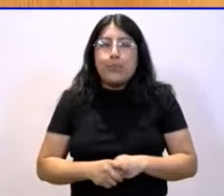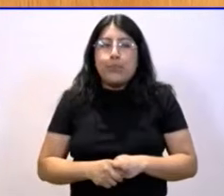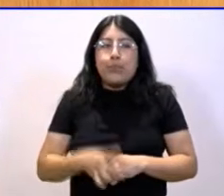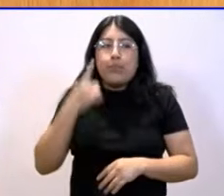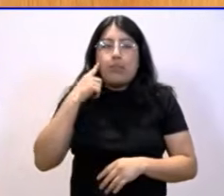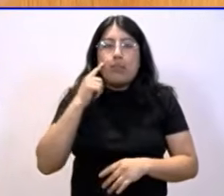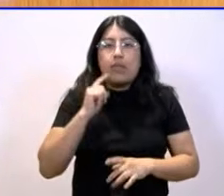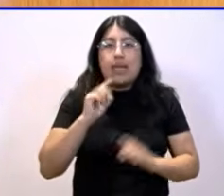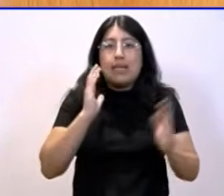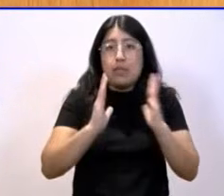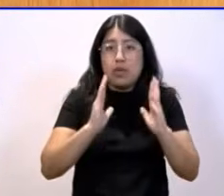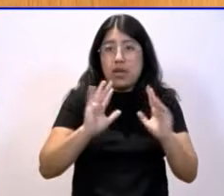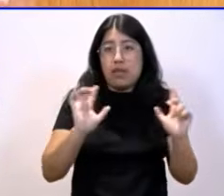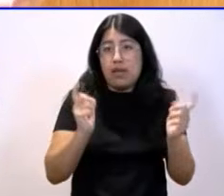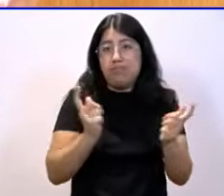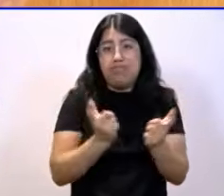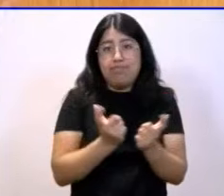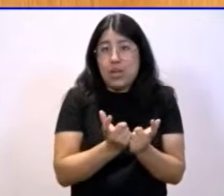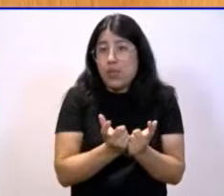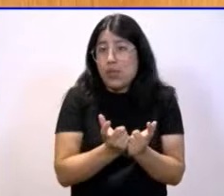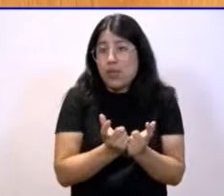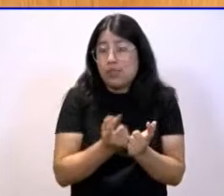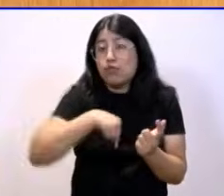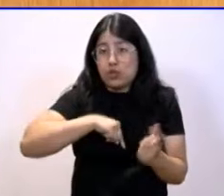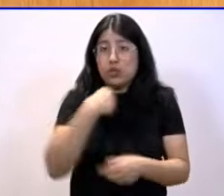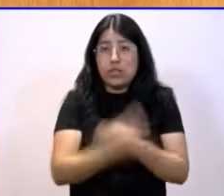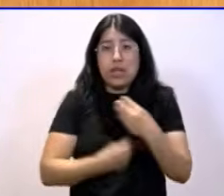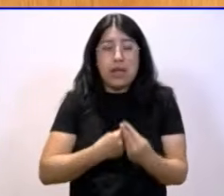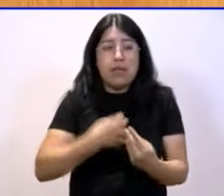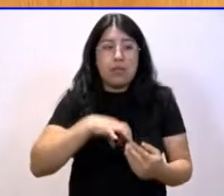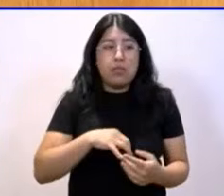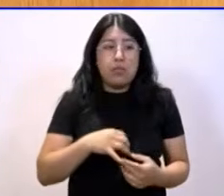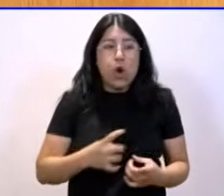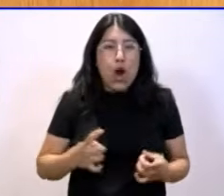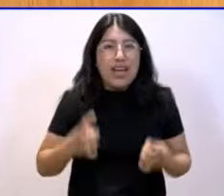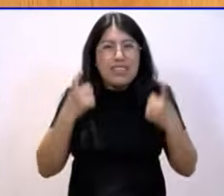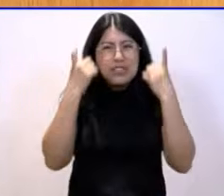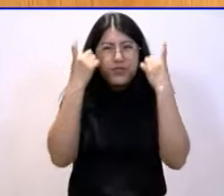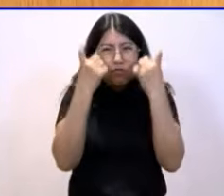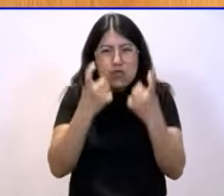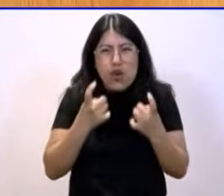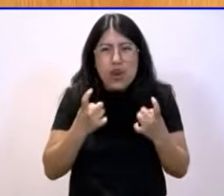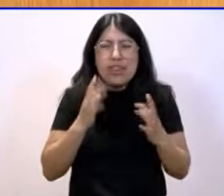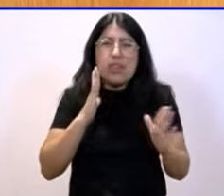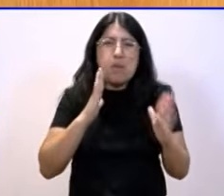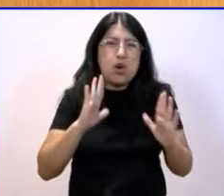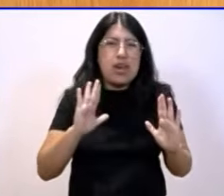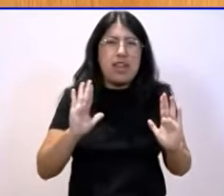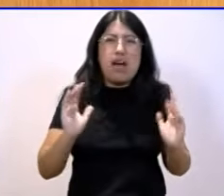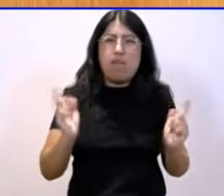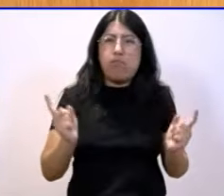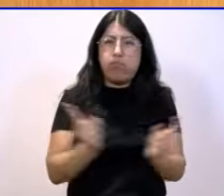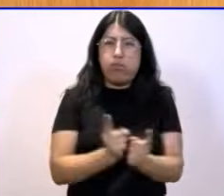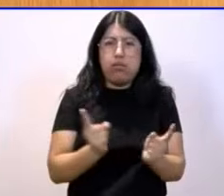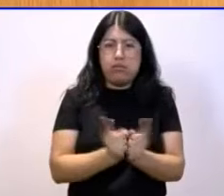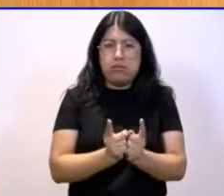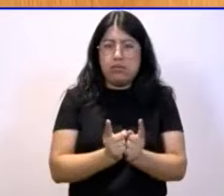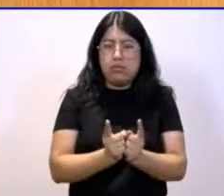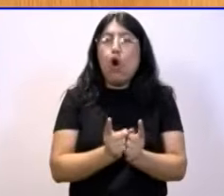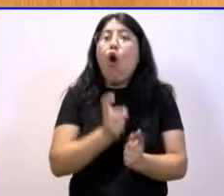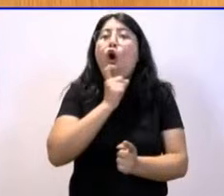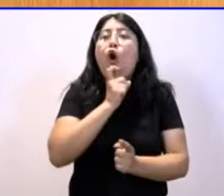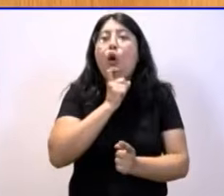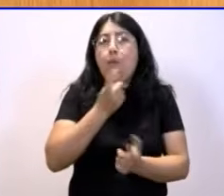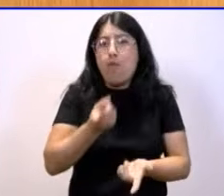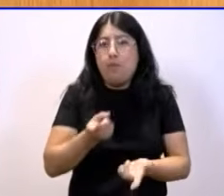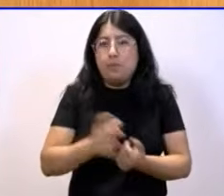reducir temporalidad es lo que podemos hacer. Empeñar todos nuestros esfuerzos en reducir la temporalidad. ¿Cómo reducimos la